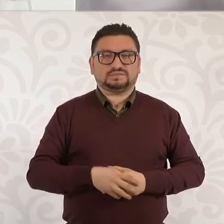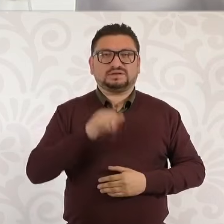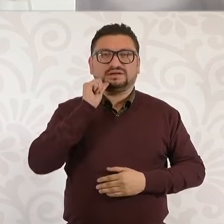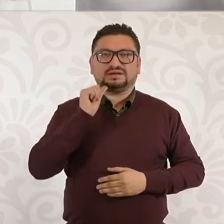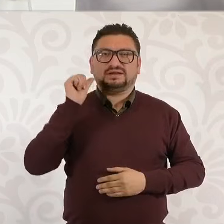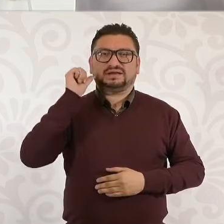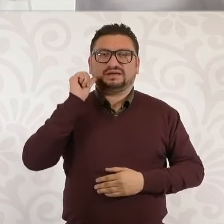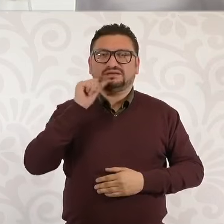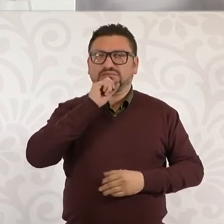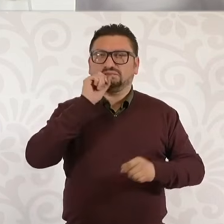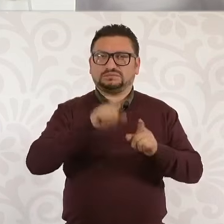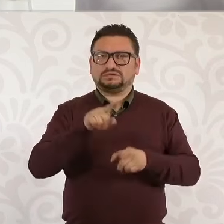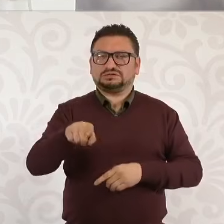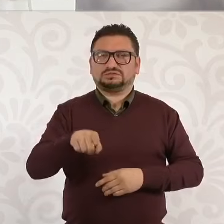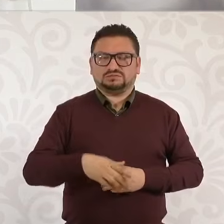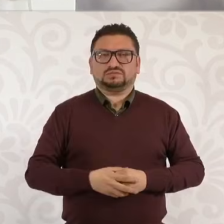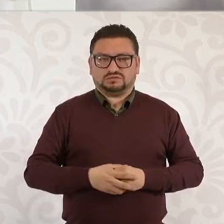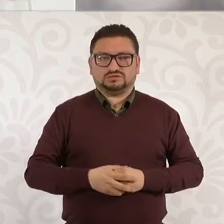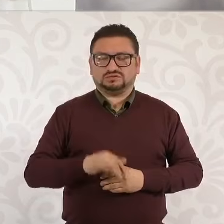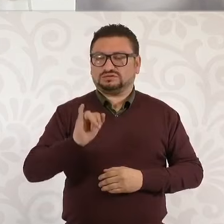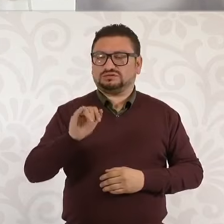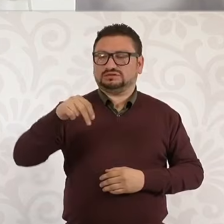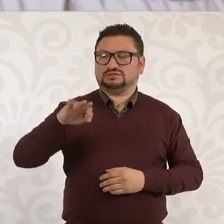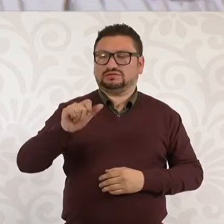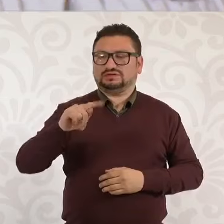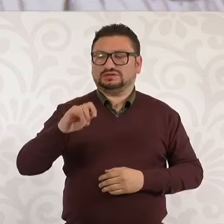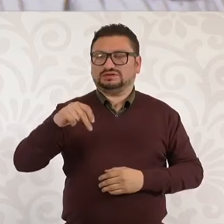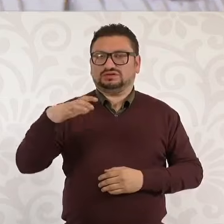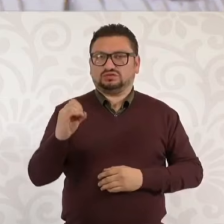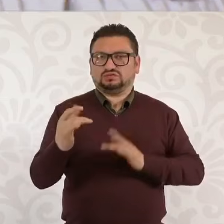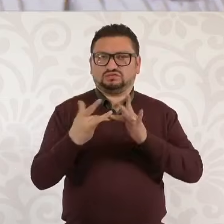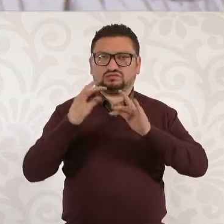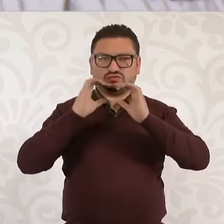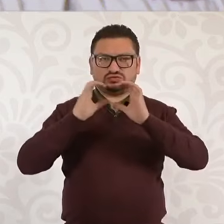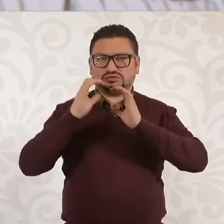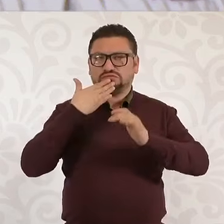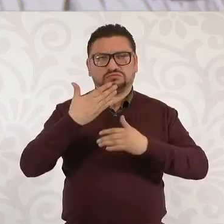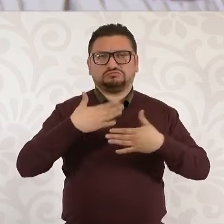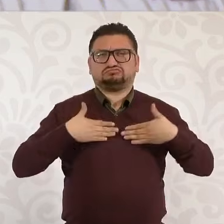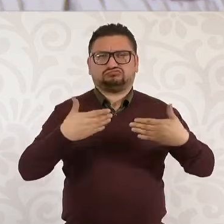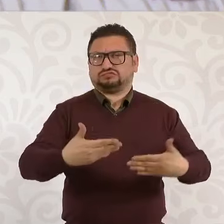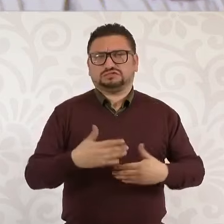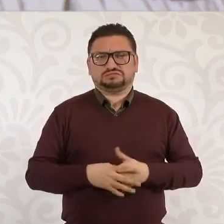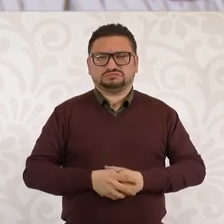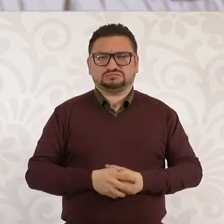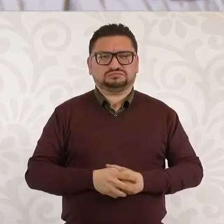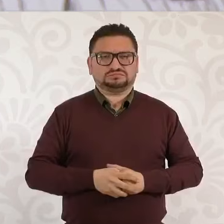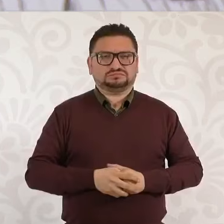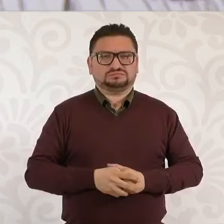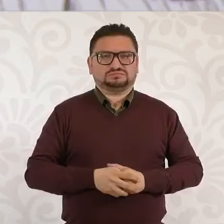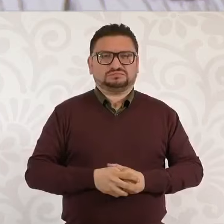Ayer también Infantino de la FIFA dijo que estamos en comunicación, que tiene confianza